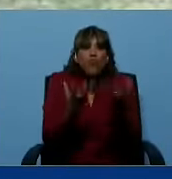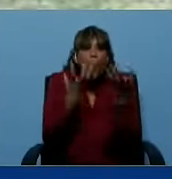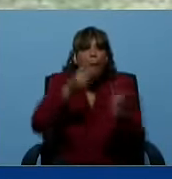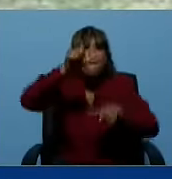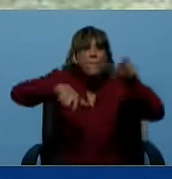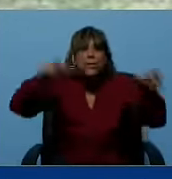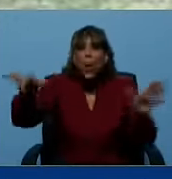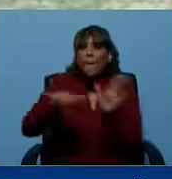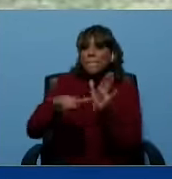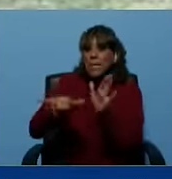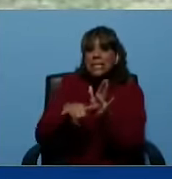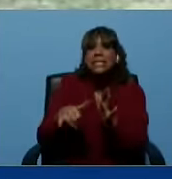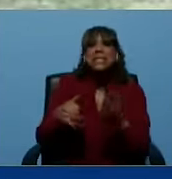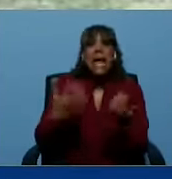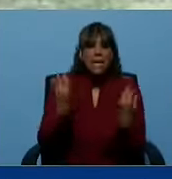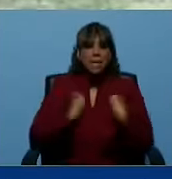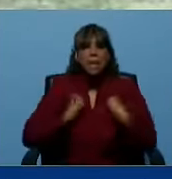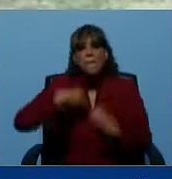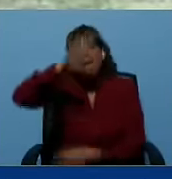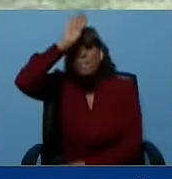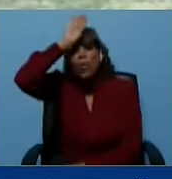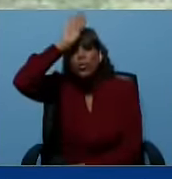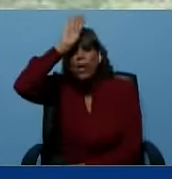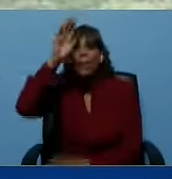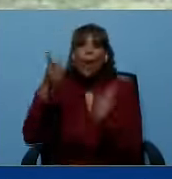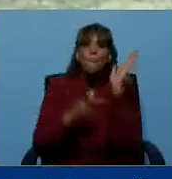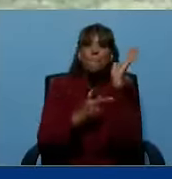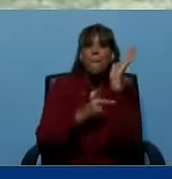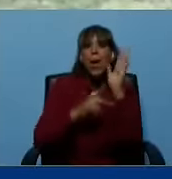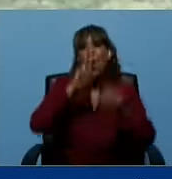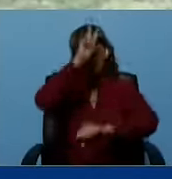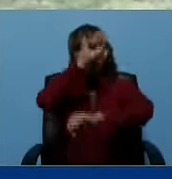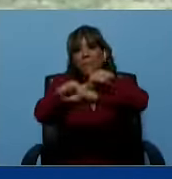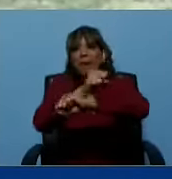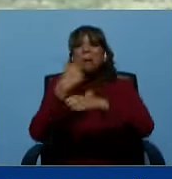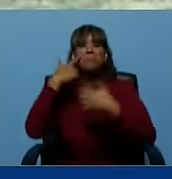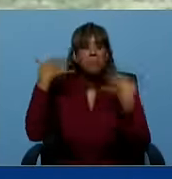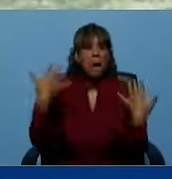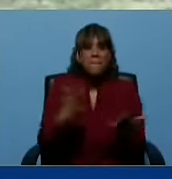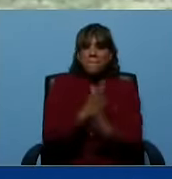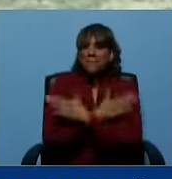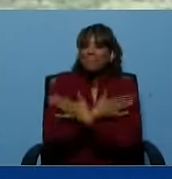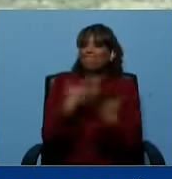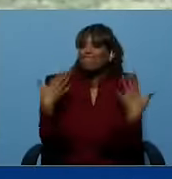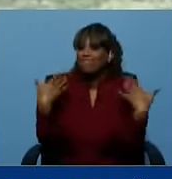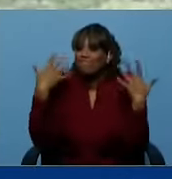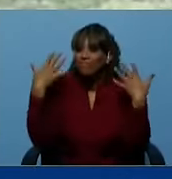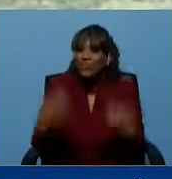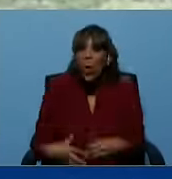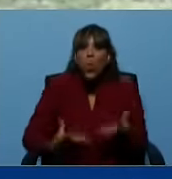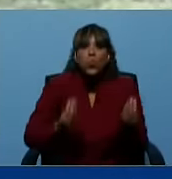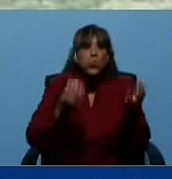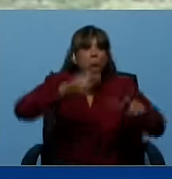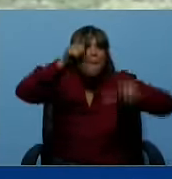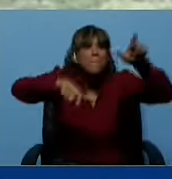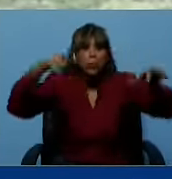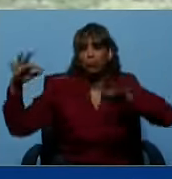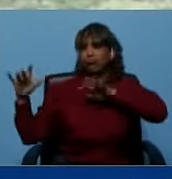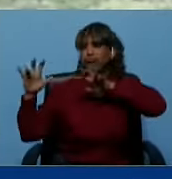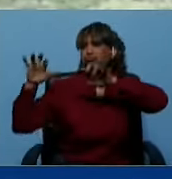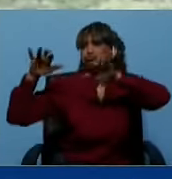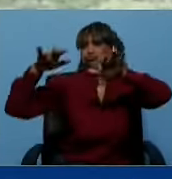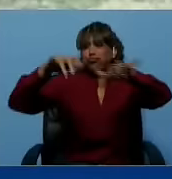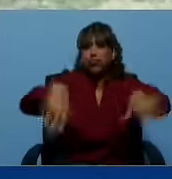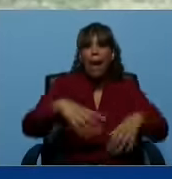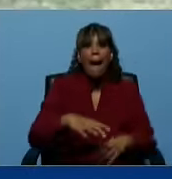mis vecinos y vecinas de Montalbán. Mi saludo a mis vecinos de Montalbán, los quiero mucho. ¡Full!